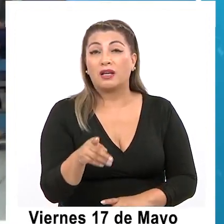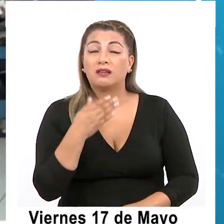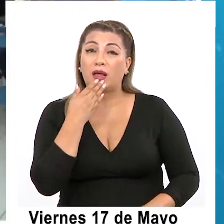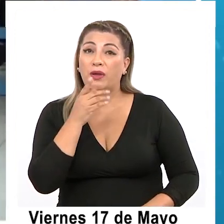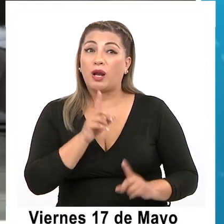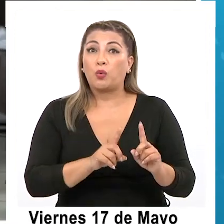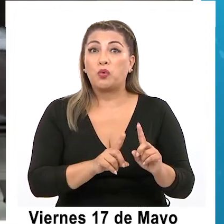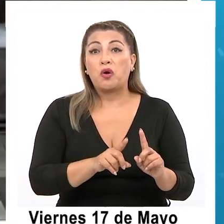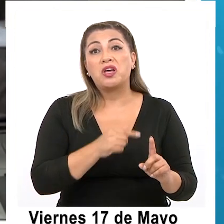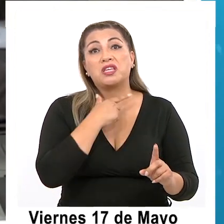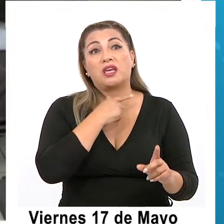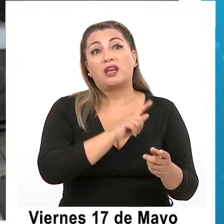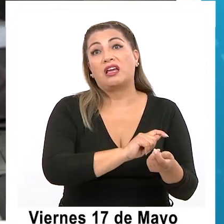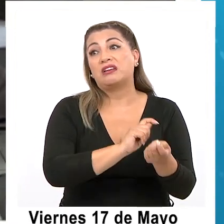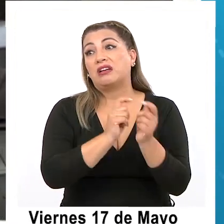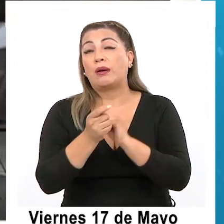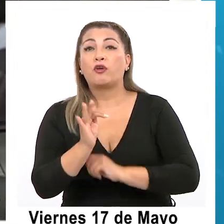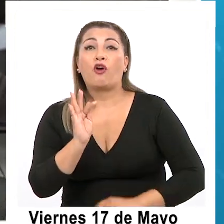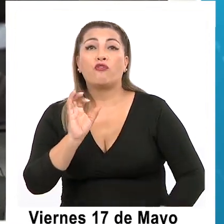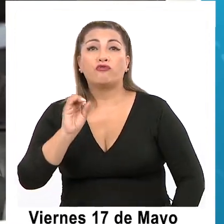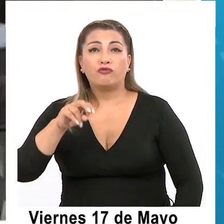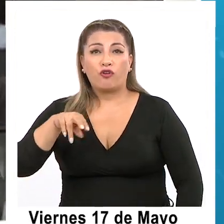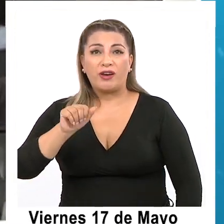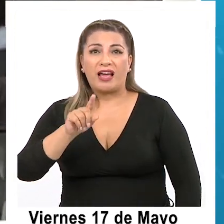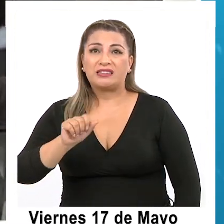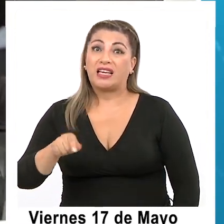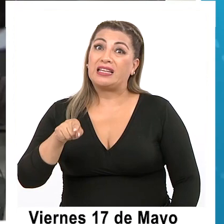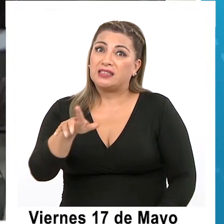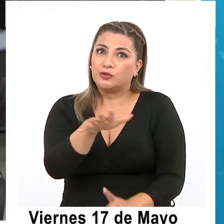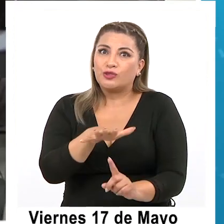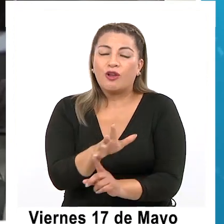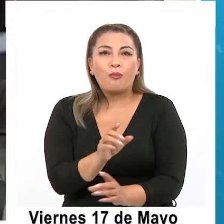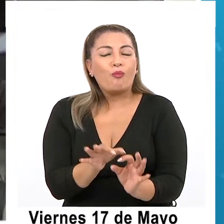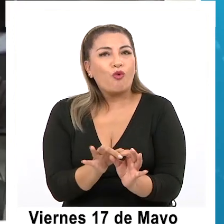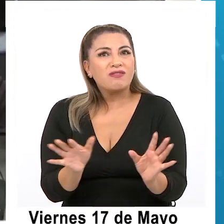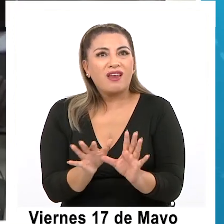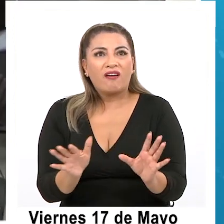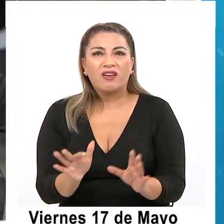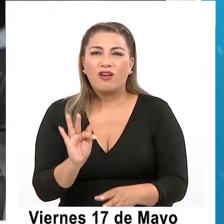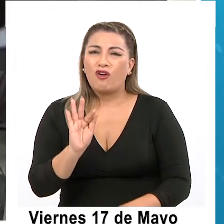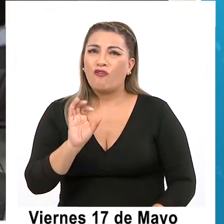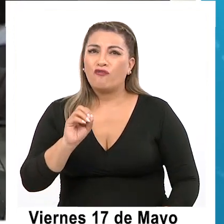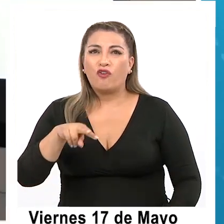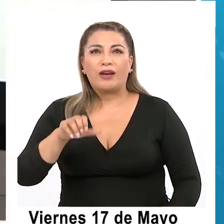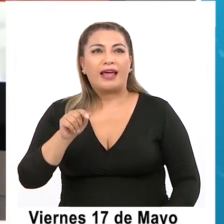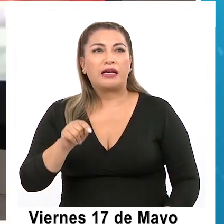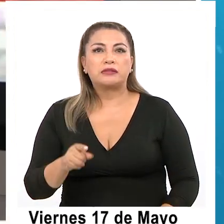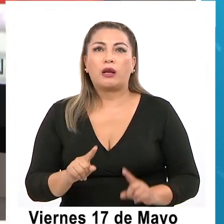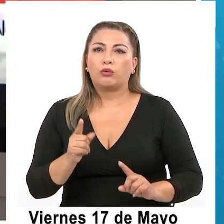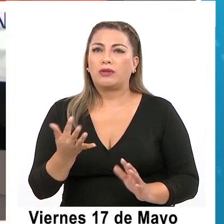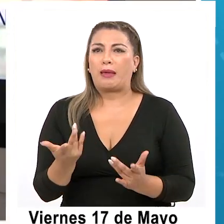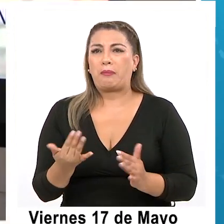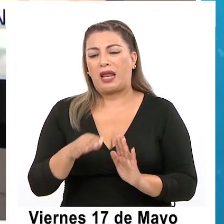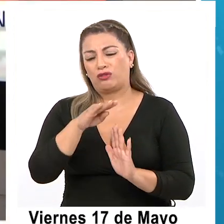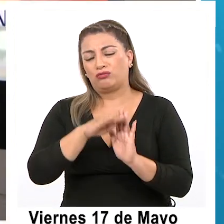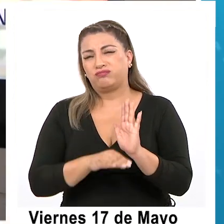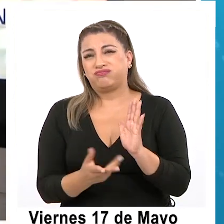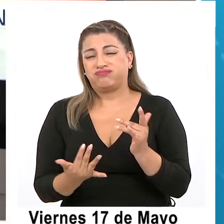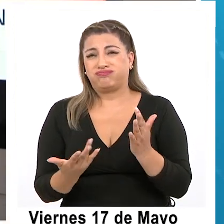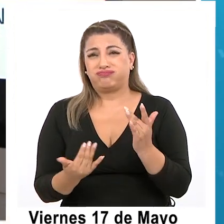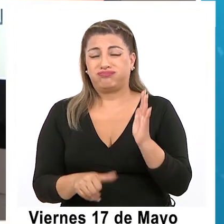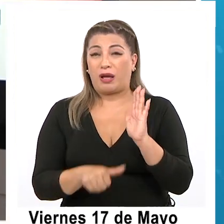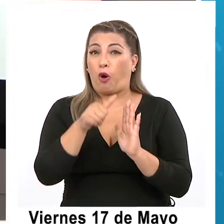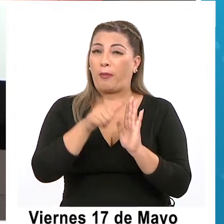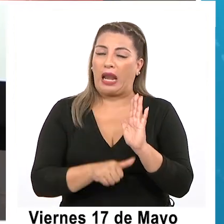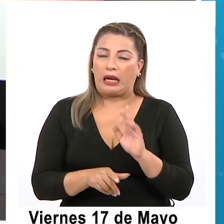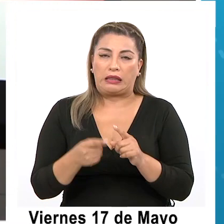obligados a migrar a FONASA, lo que es particularmente grave, como te comentaba, porque en FONASA ya tenemos también listas de espera muy altas